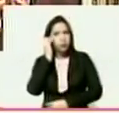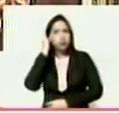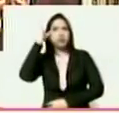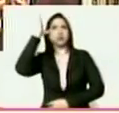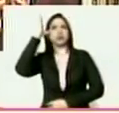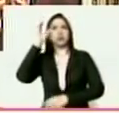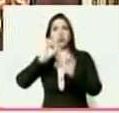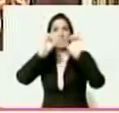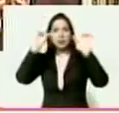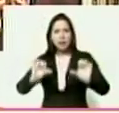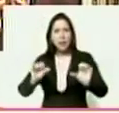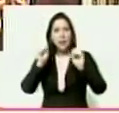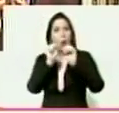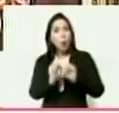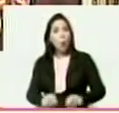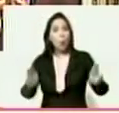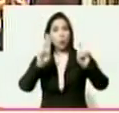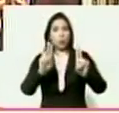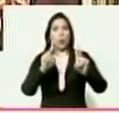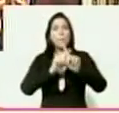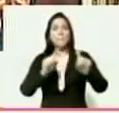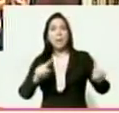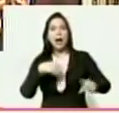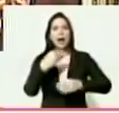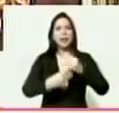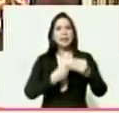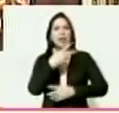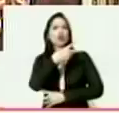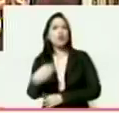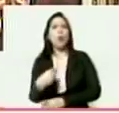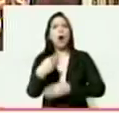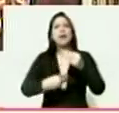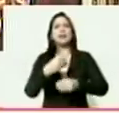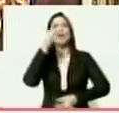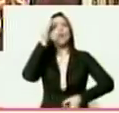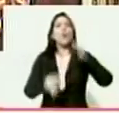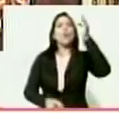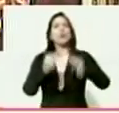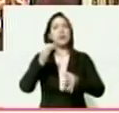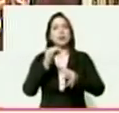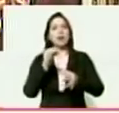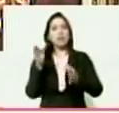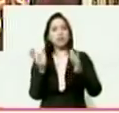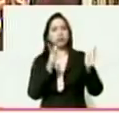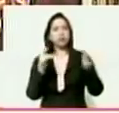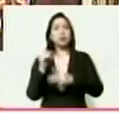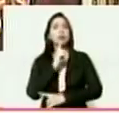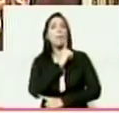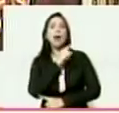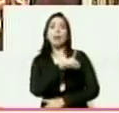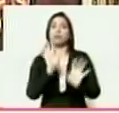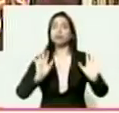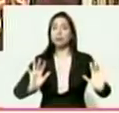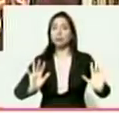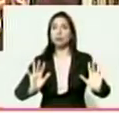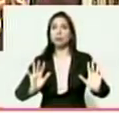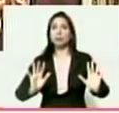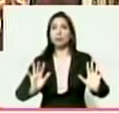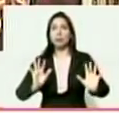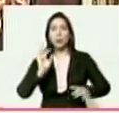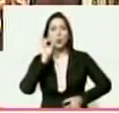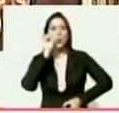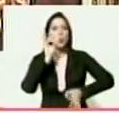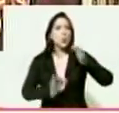del sistema de Naciones Unidas para hacer o no hacer justicia climática, llamada así,